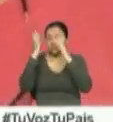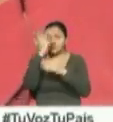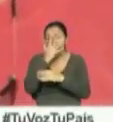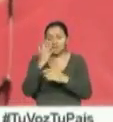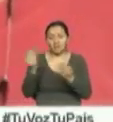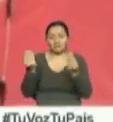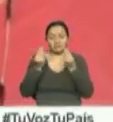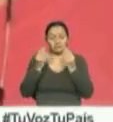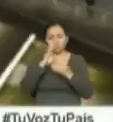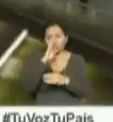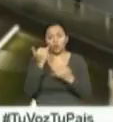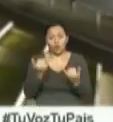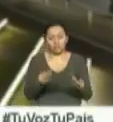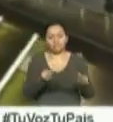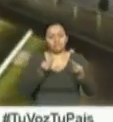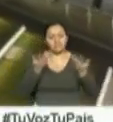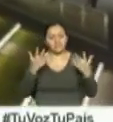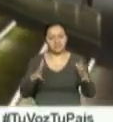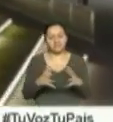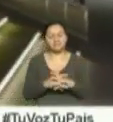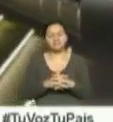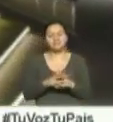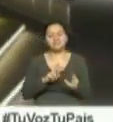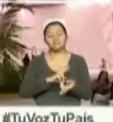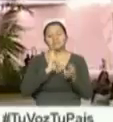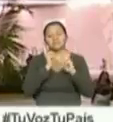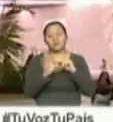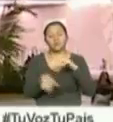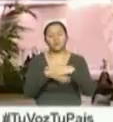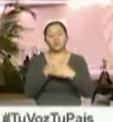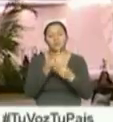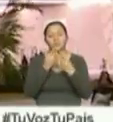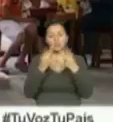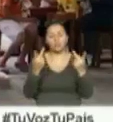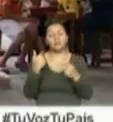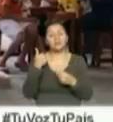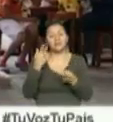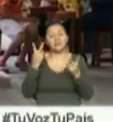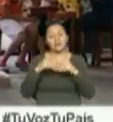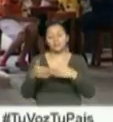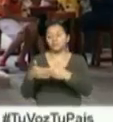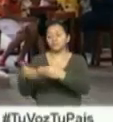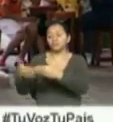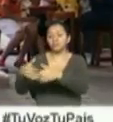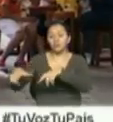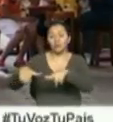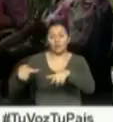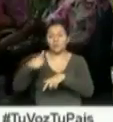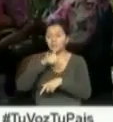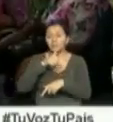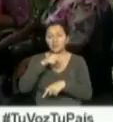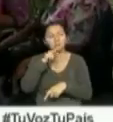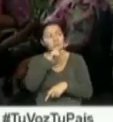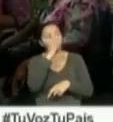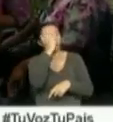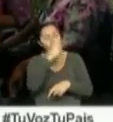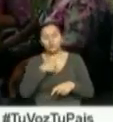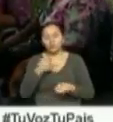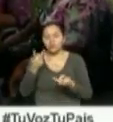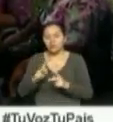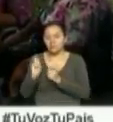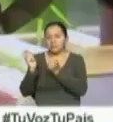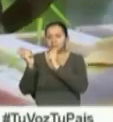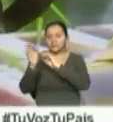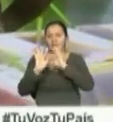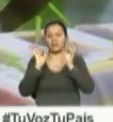tan emblemática como la de aquí. Esta regeneración pública provocó también que los locales privados contiguos se esmeren por